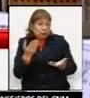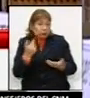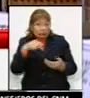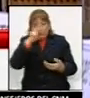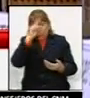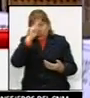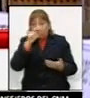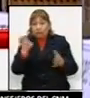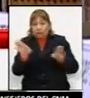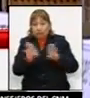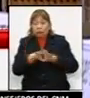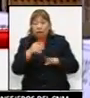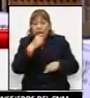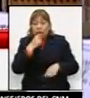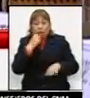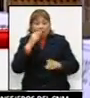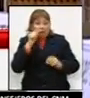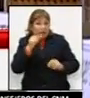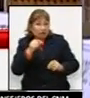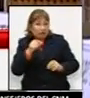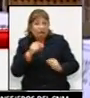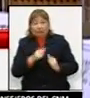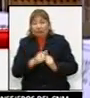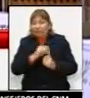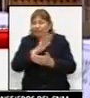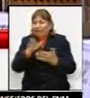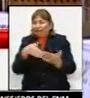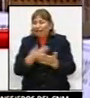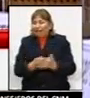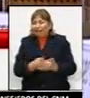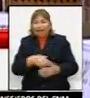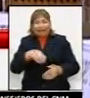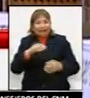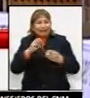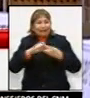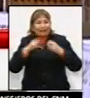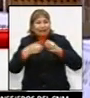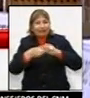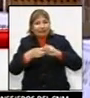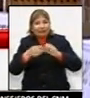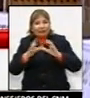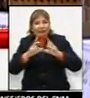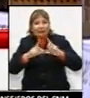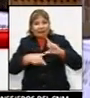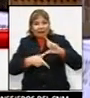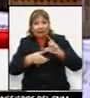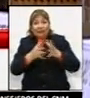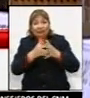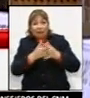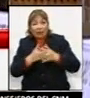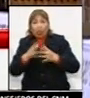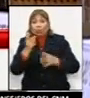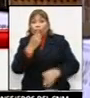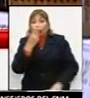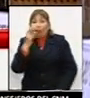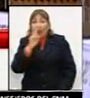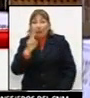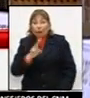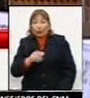cerrado a partir de privado. Y con eso entran todos los problemas. En América Latina,